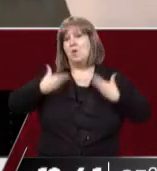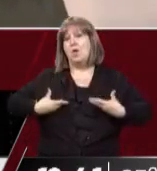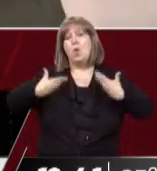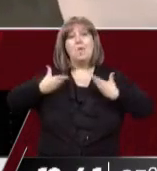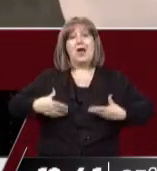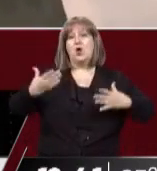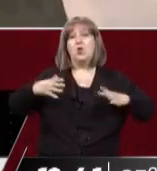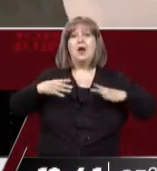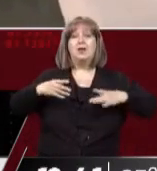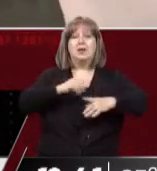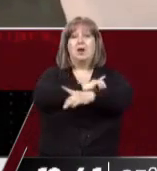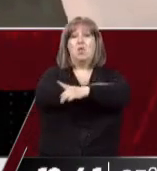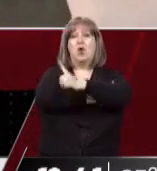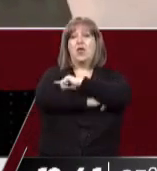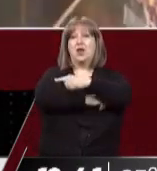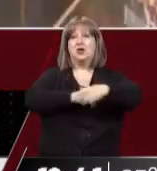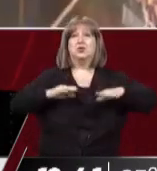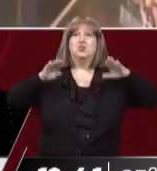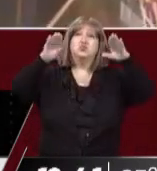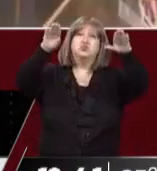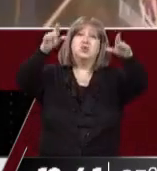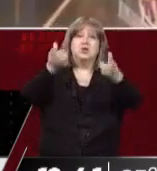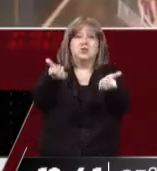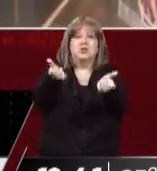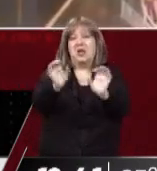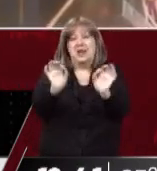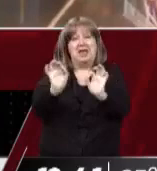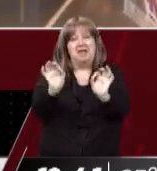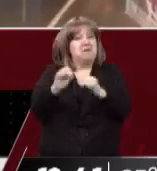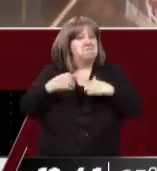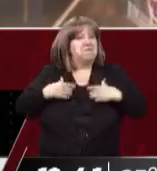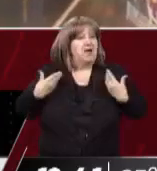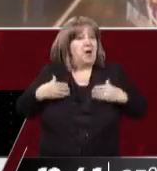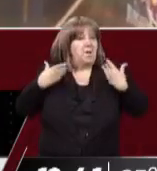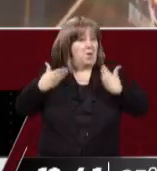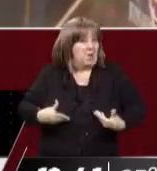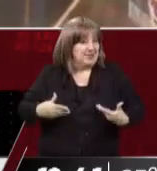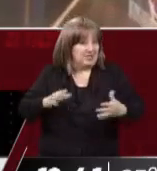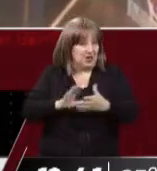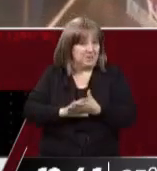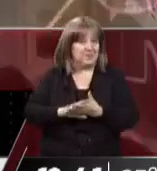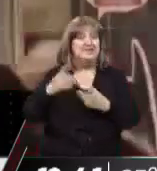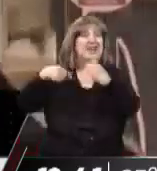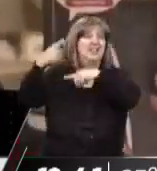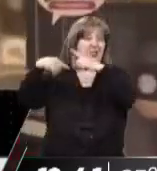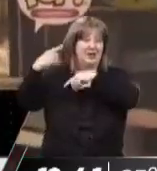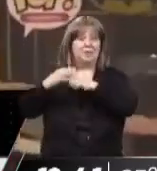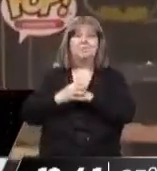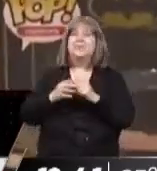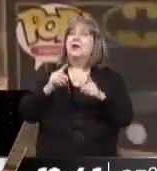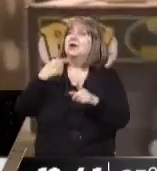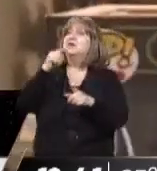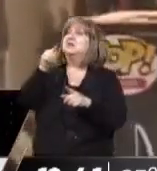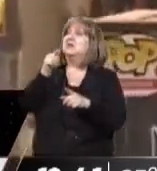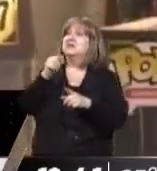personaje. Como decía Felipito, luchador incansable, el mérito es estar cansado y seguir luchando. Contame de esto, porque tienen, lo buscan mucho.